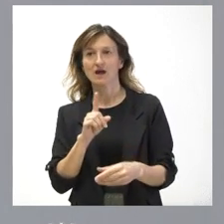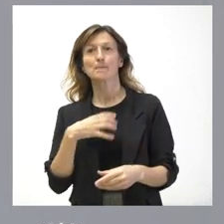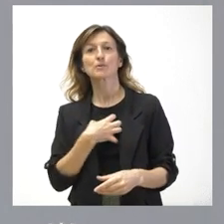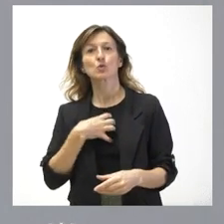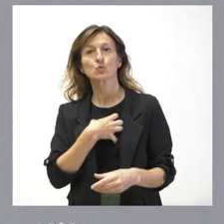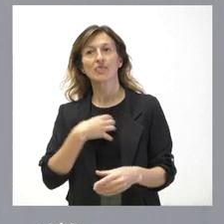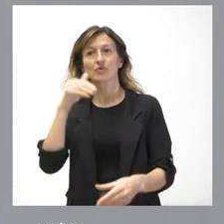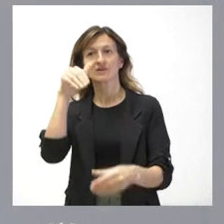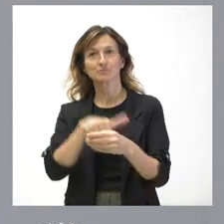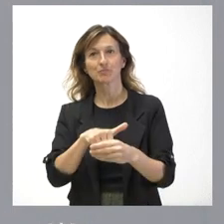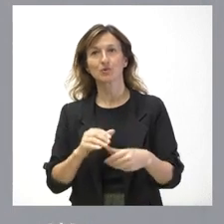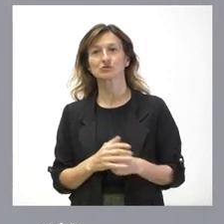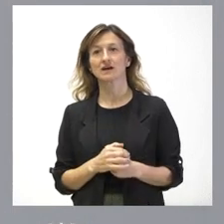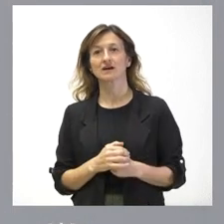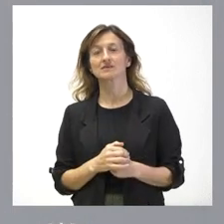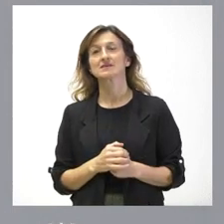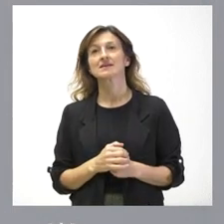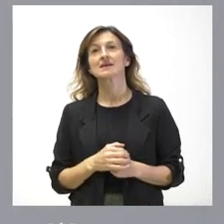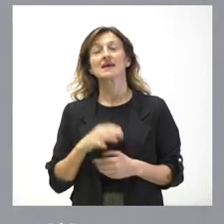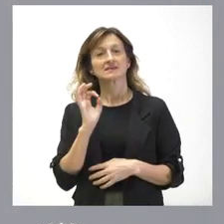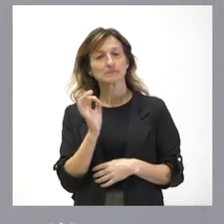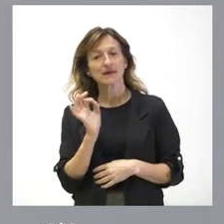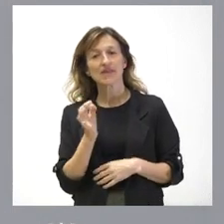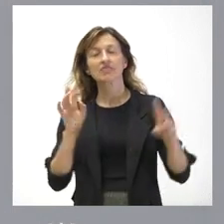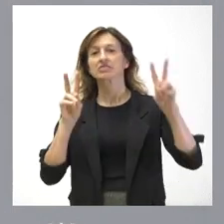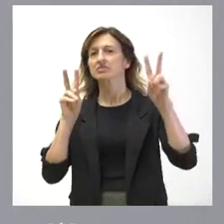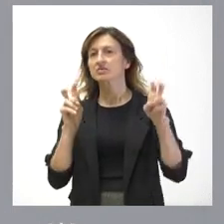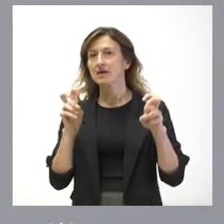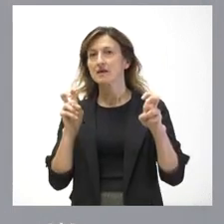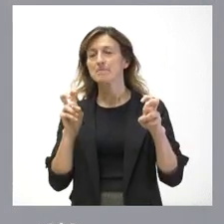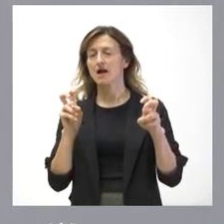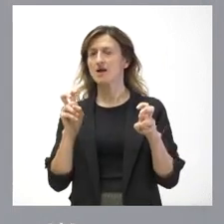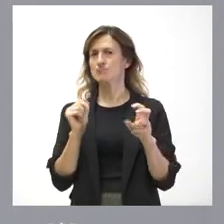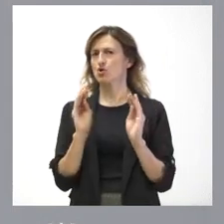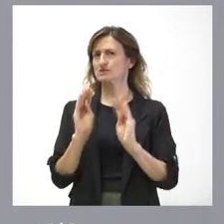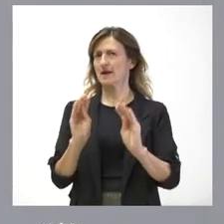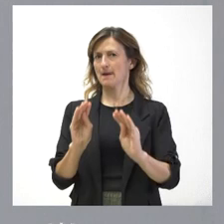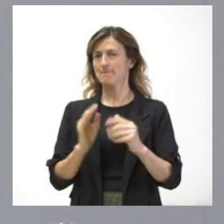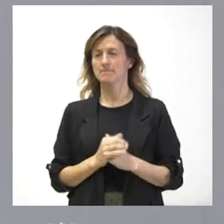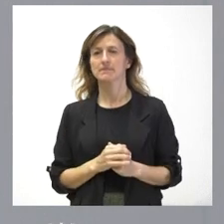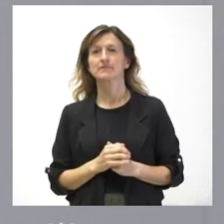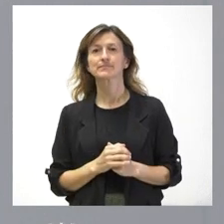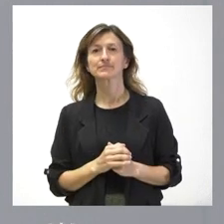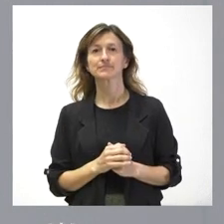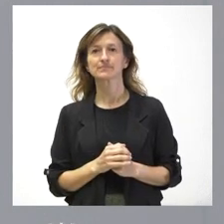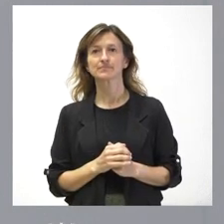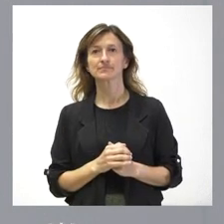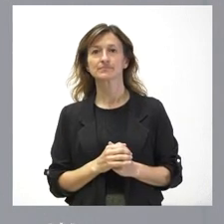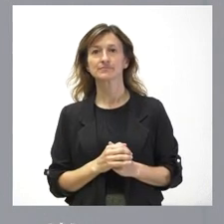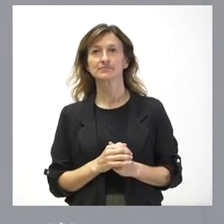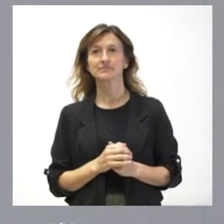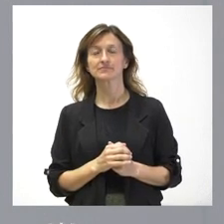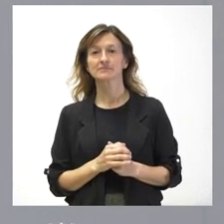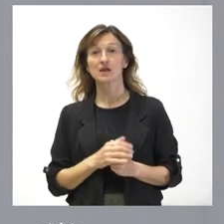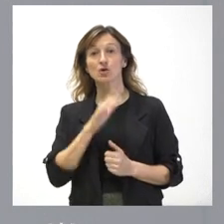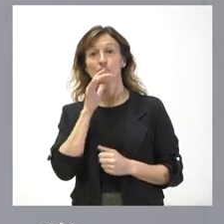león sí que es verdad que este es un asunto que llama poderosamente la atención porque eh